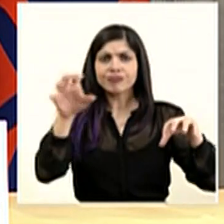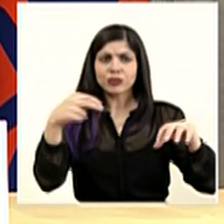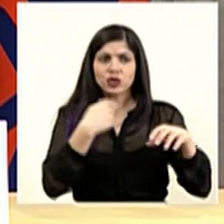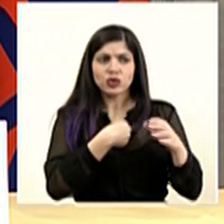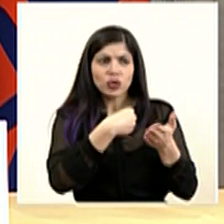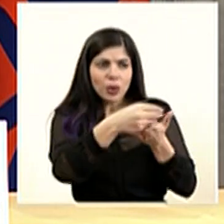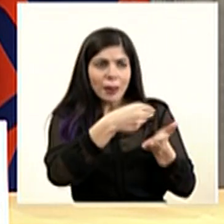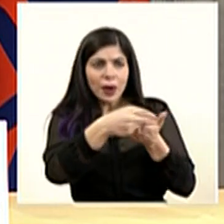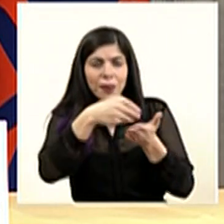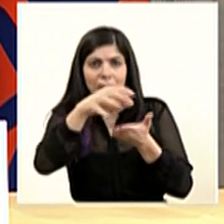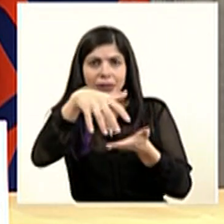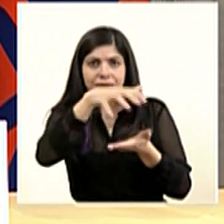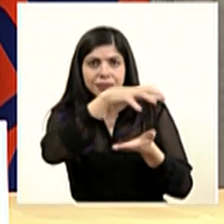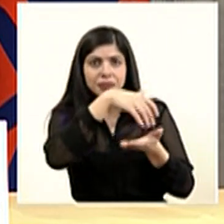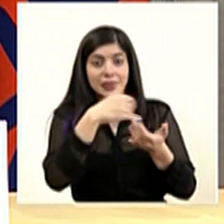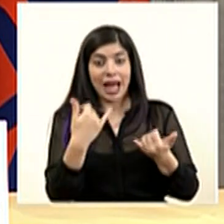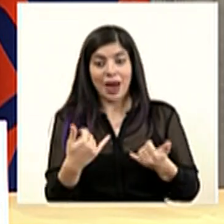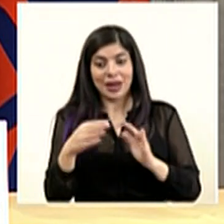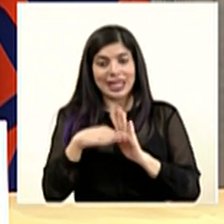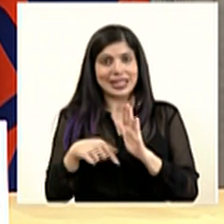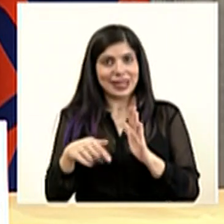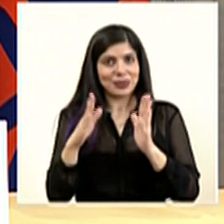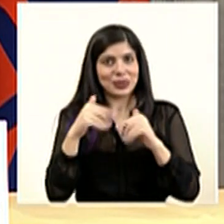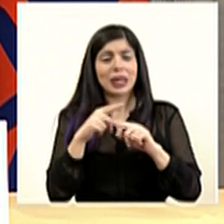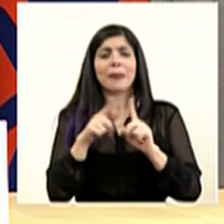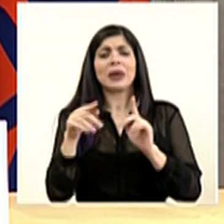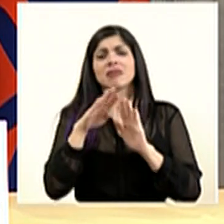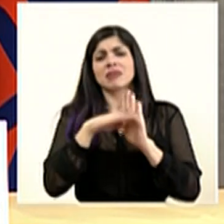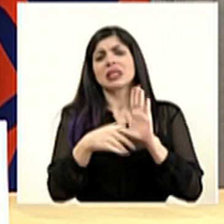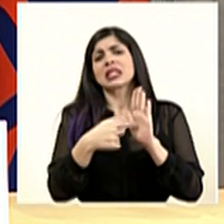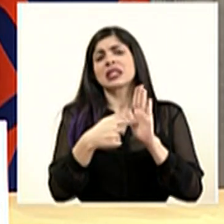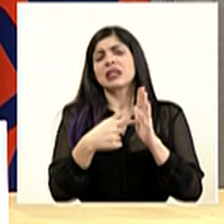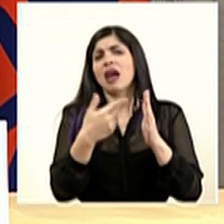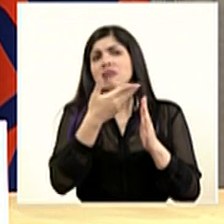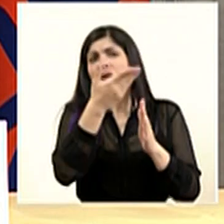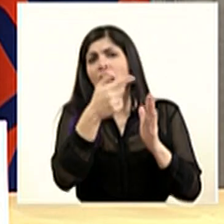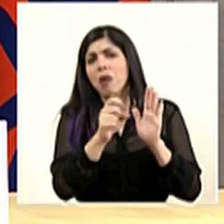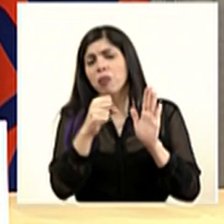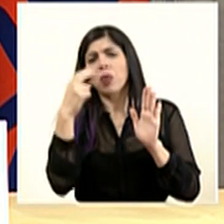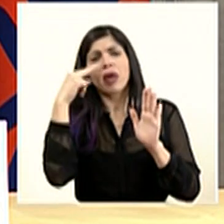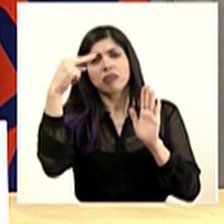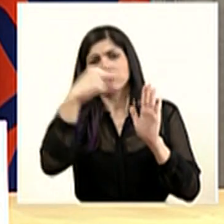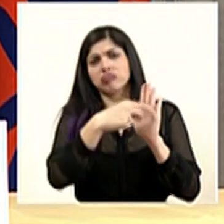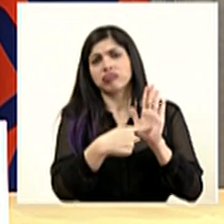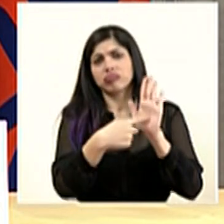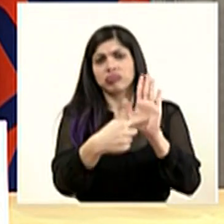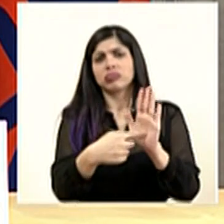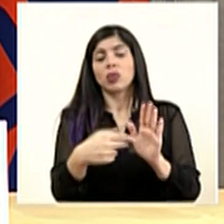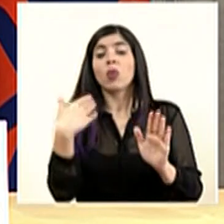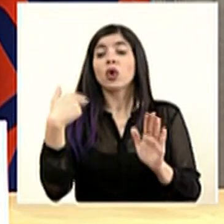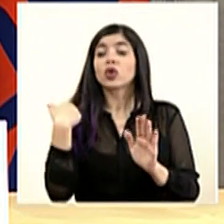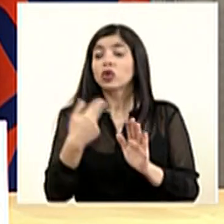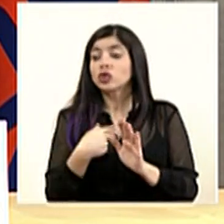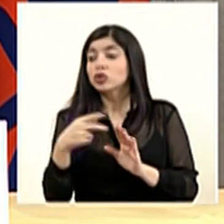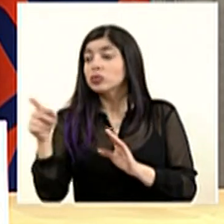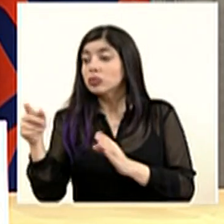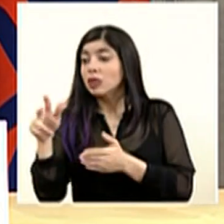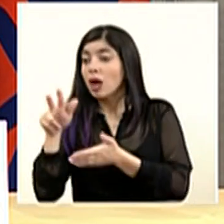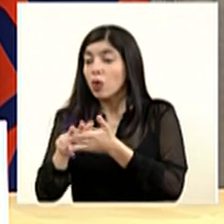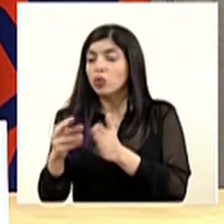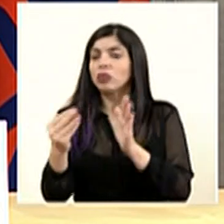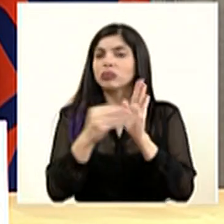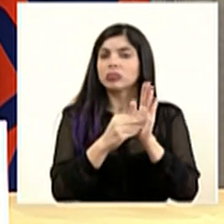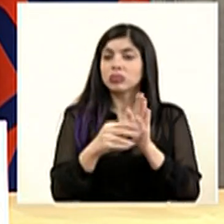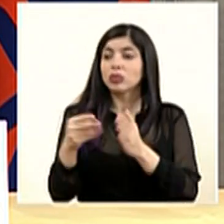adquirido. No la tengo en este momento, pero es una lista que está disponible conforme pues nosotros vamos registrando y